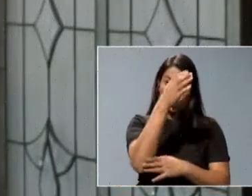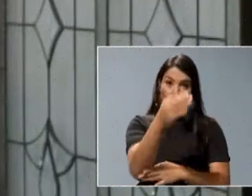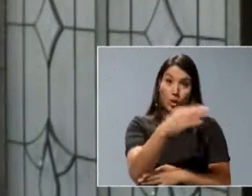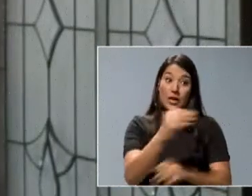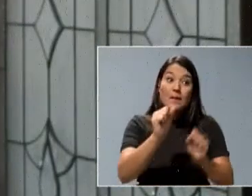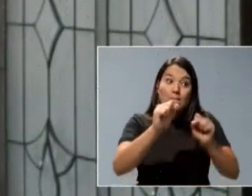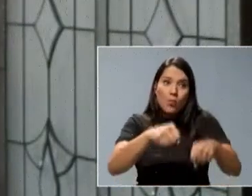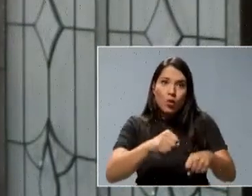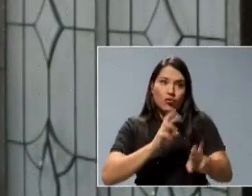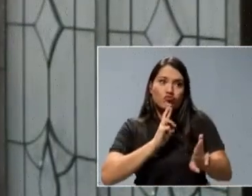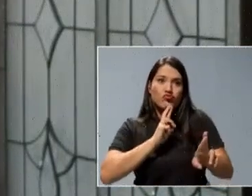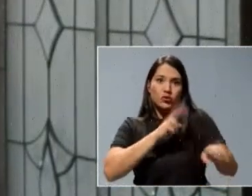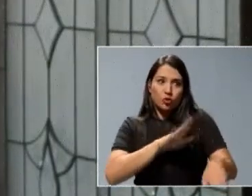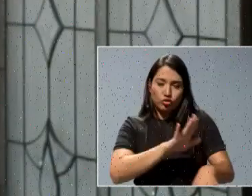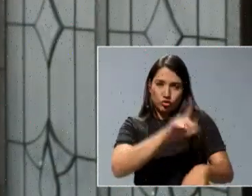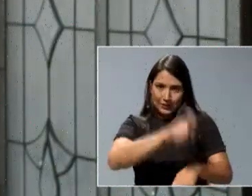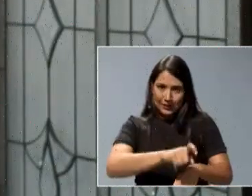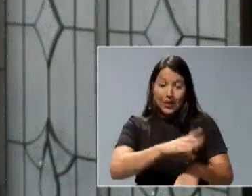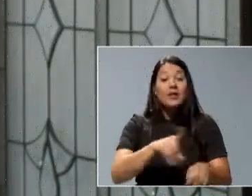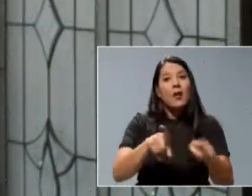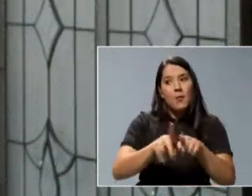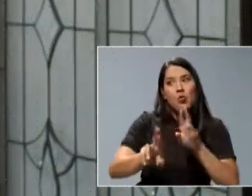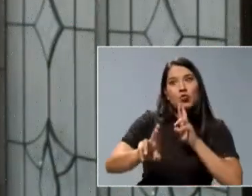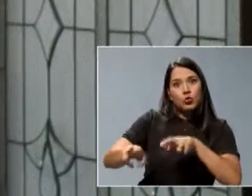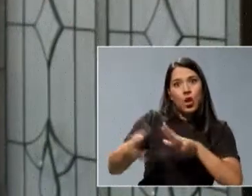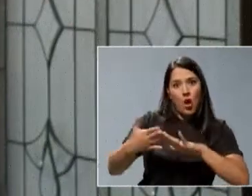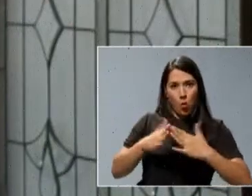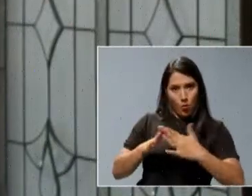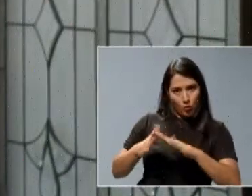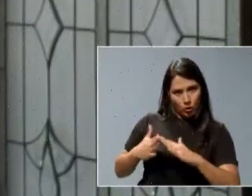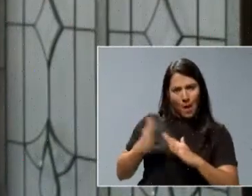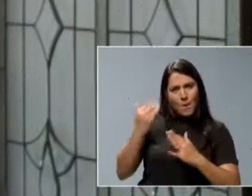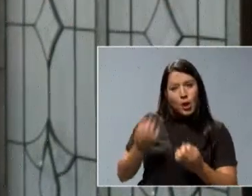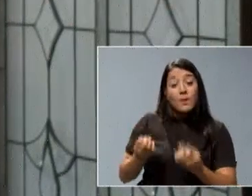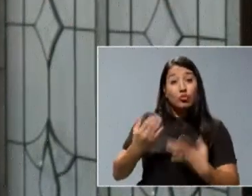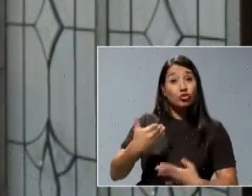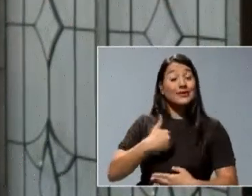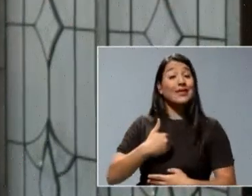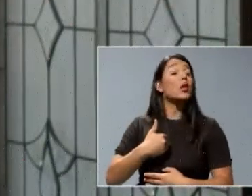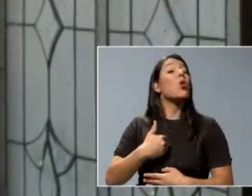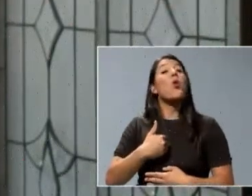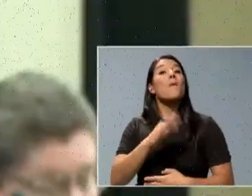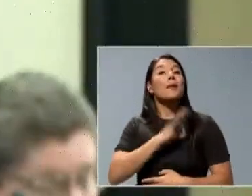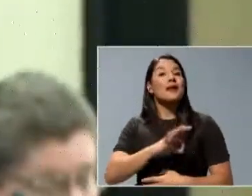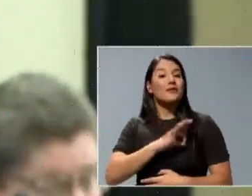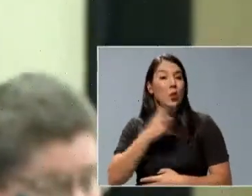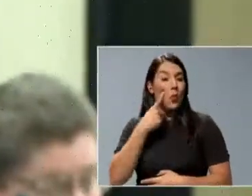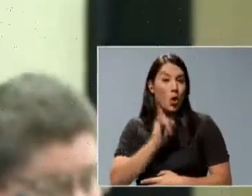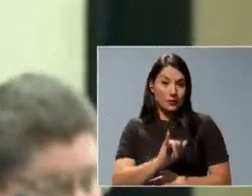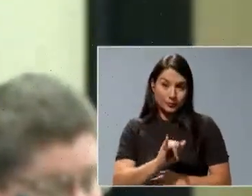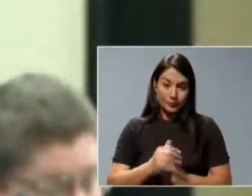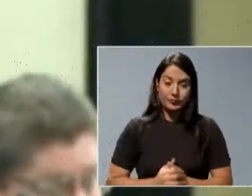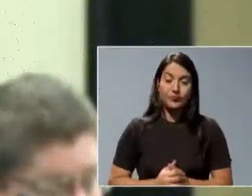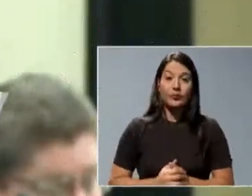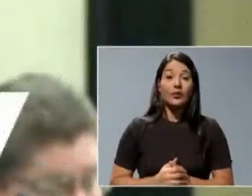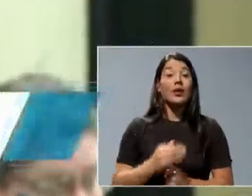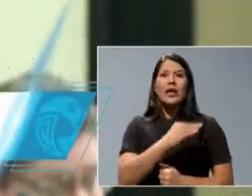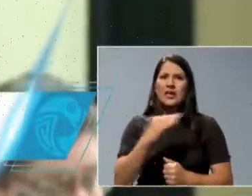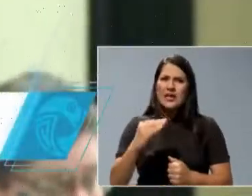sector cultura y además a las comunidades que se benefician en gran medida de esta inversión en territorio. Y que introduce un